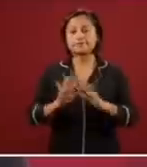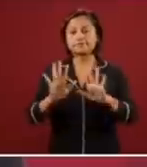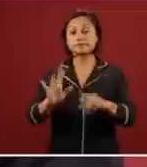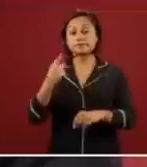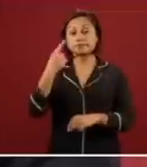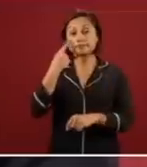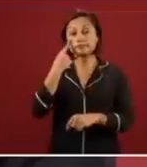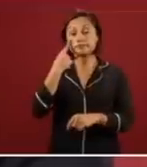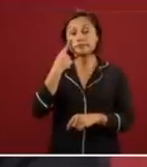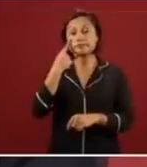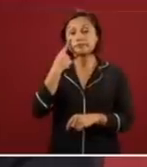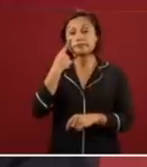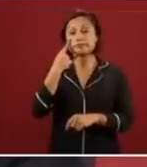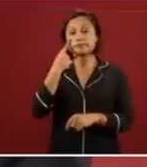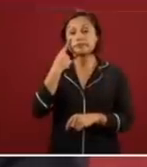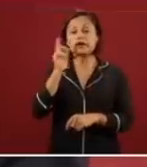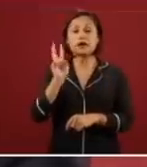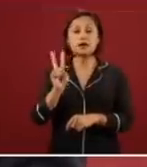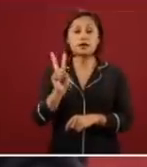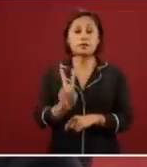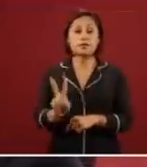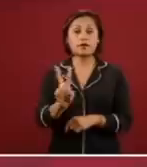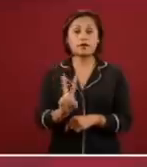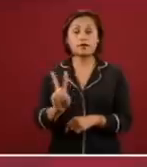pasado mañana, vamos a